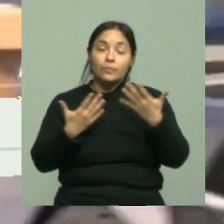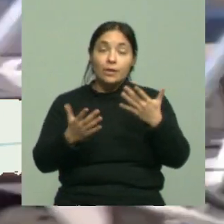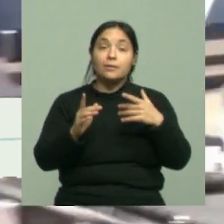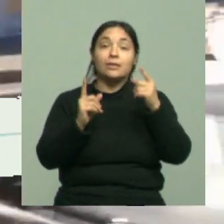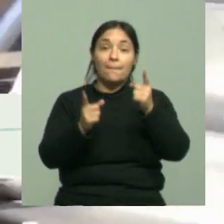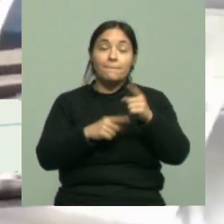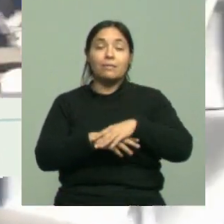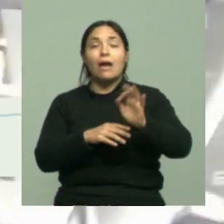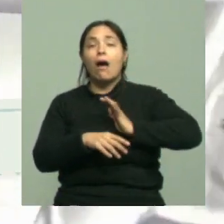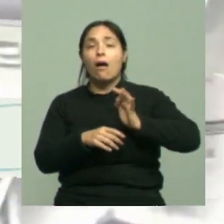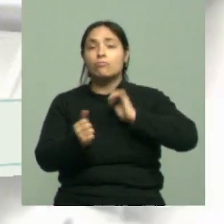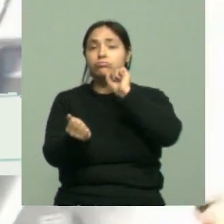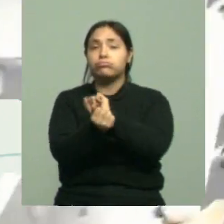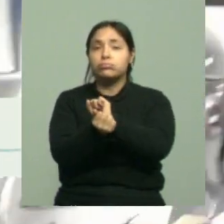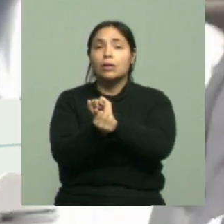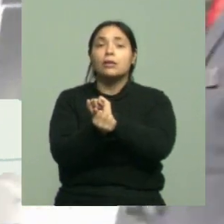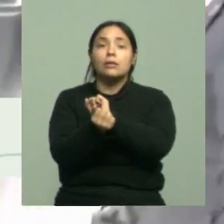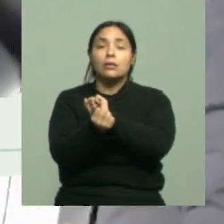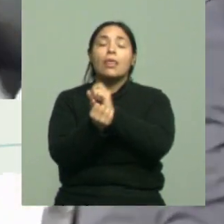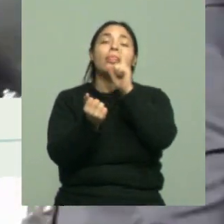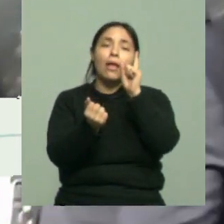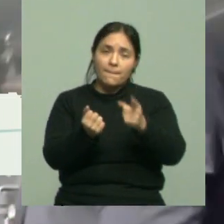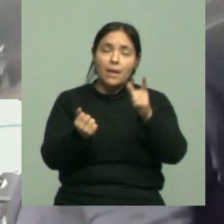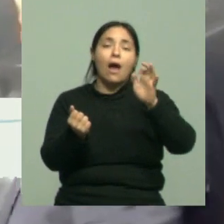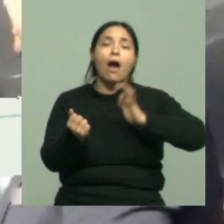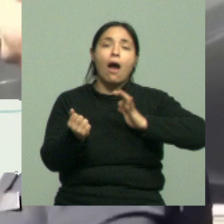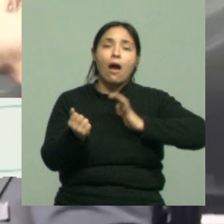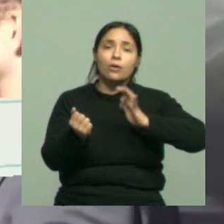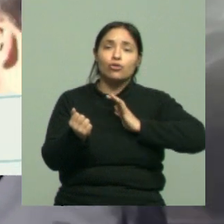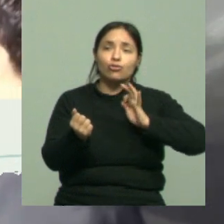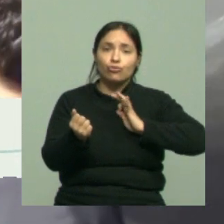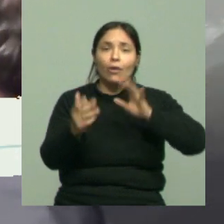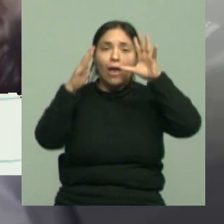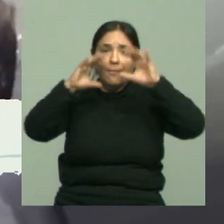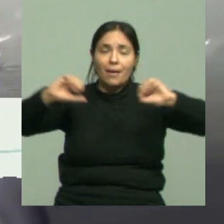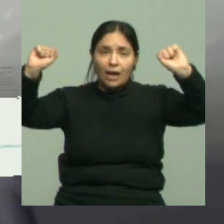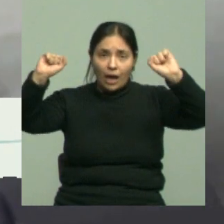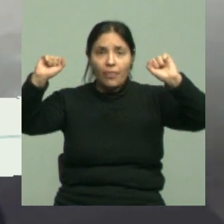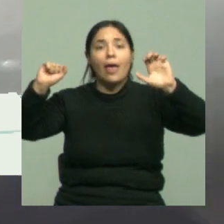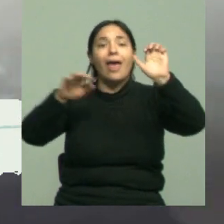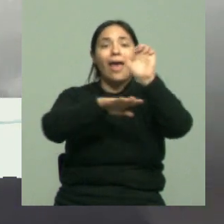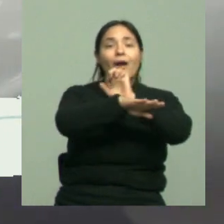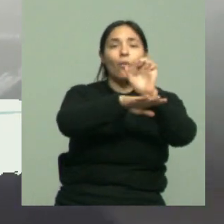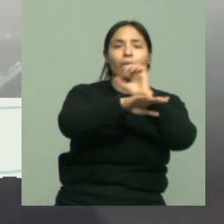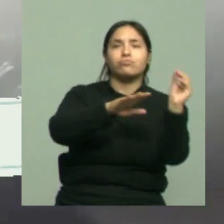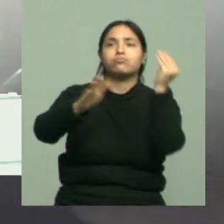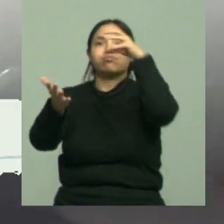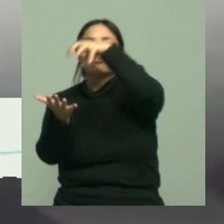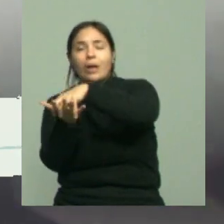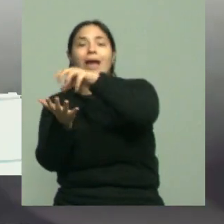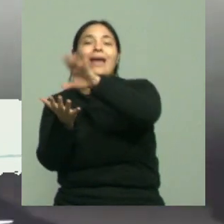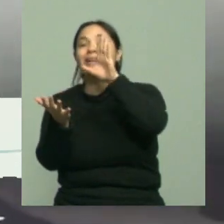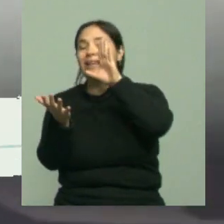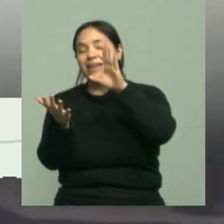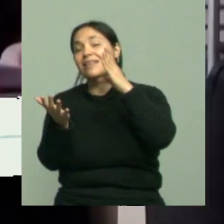los años de prisión los años que estuvo en la Embajada de Ecuador en Inglaterra, ¿no? Sí. Que si bien no estuvo preso,